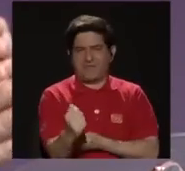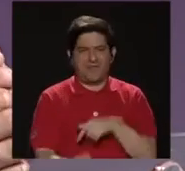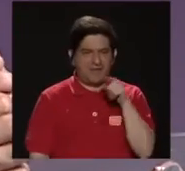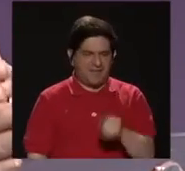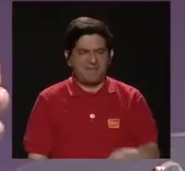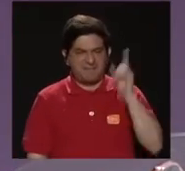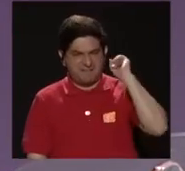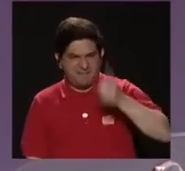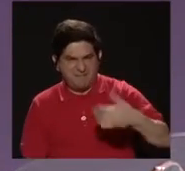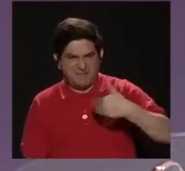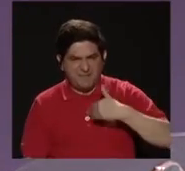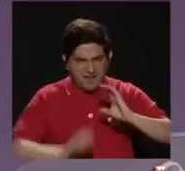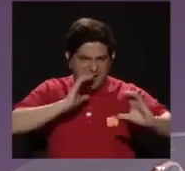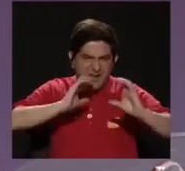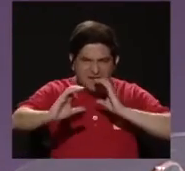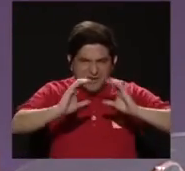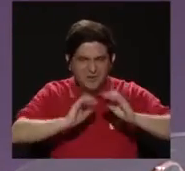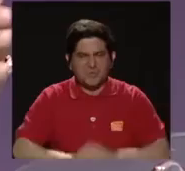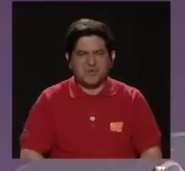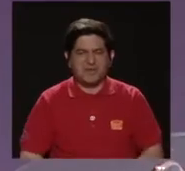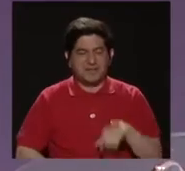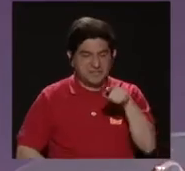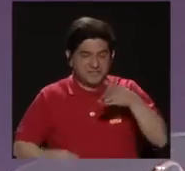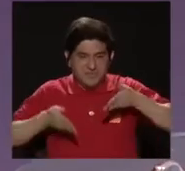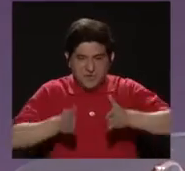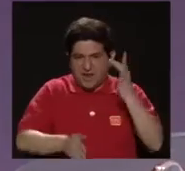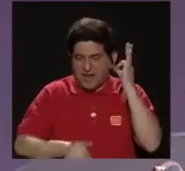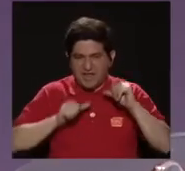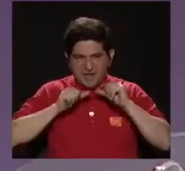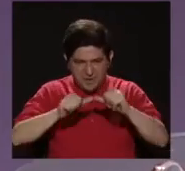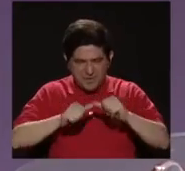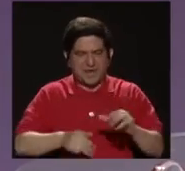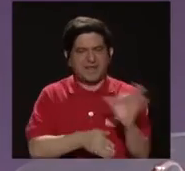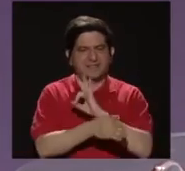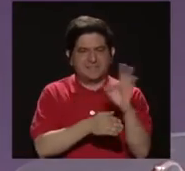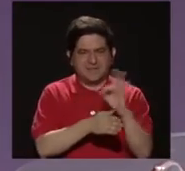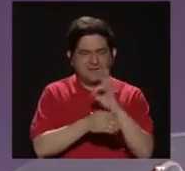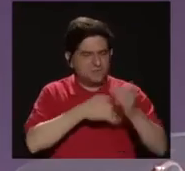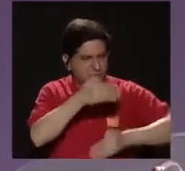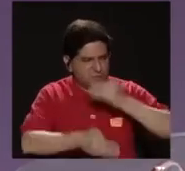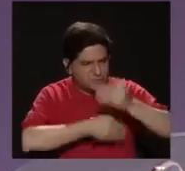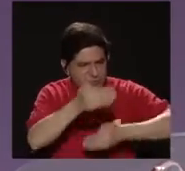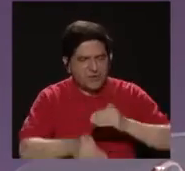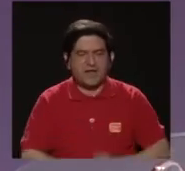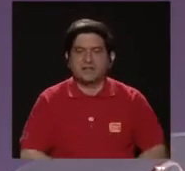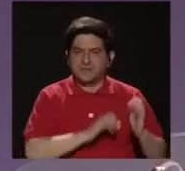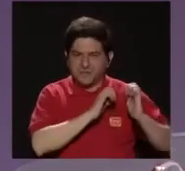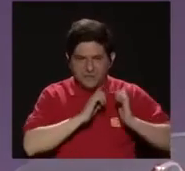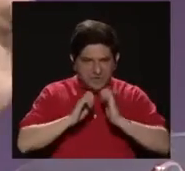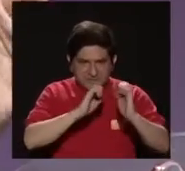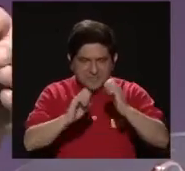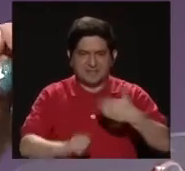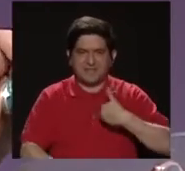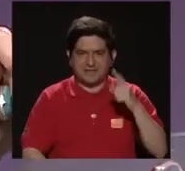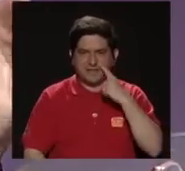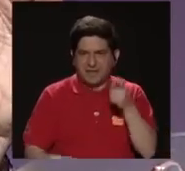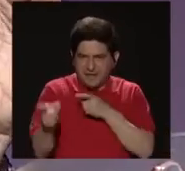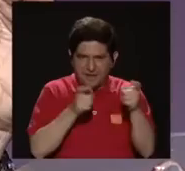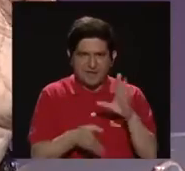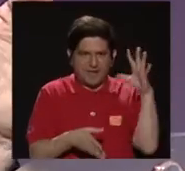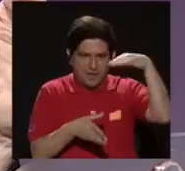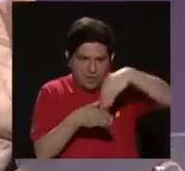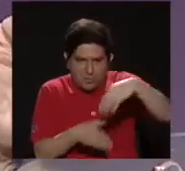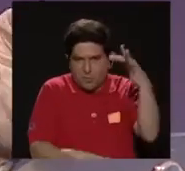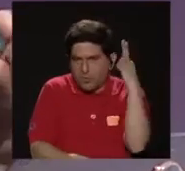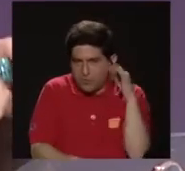estado obligada a transmitir eso a su hija para que la rueda siga funcionando. Eso es una estrategia del patriarcado, involucrar a las mujeres